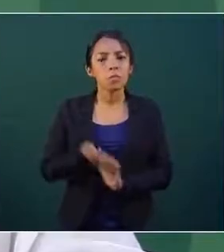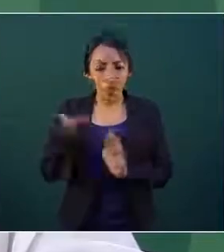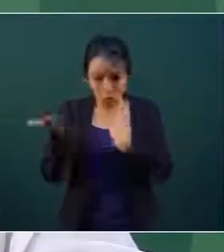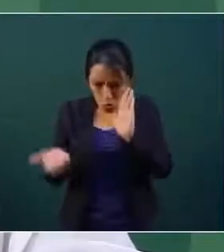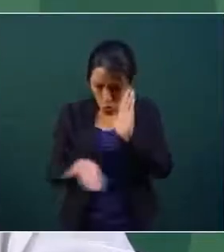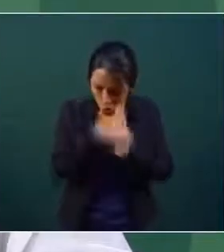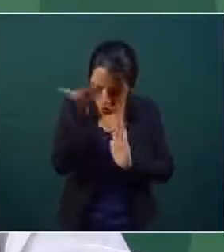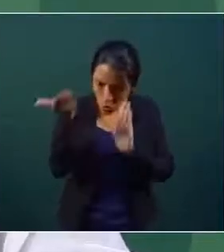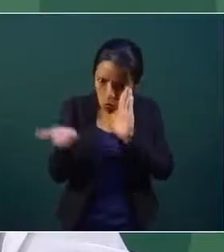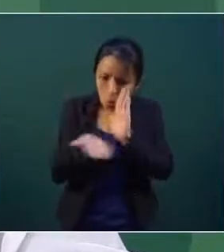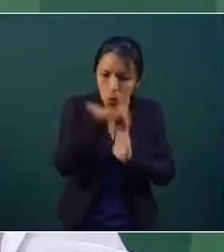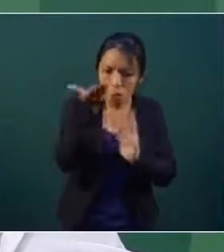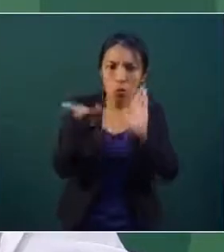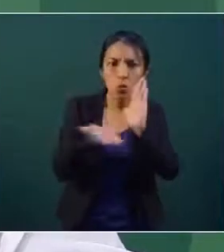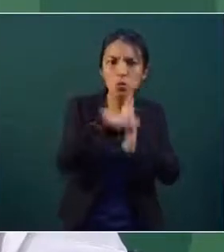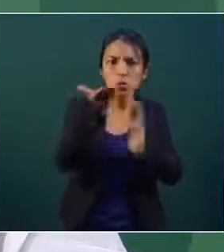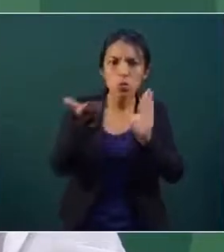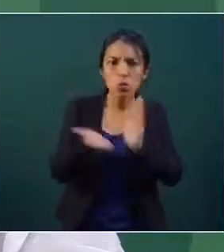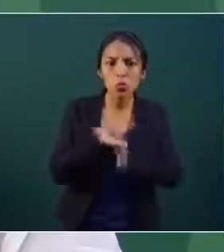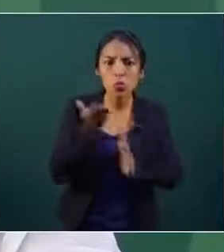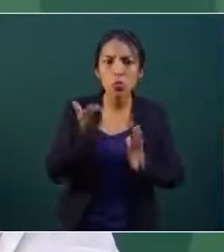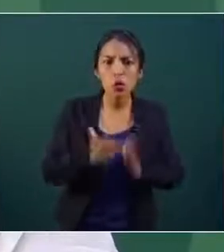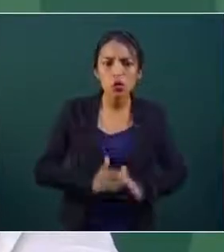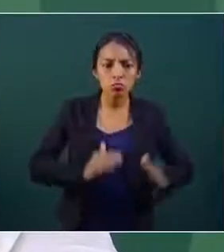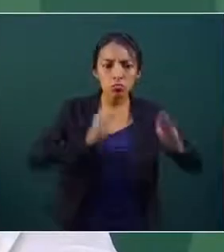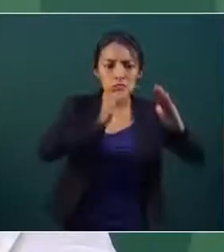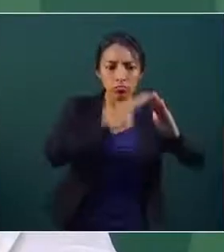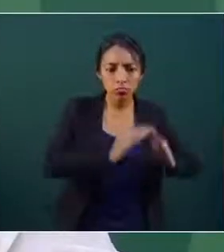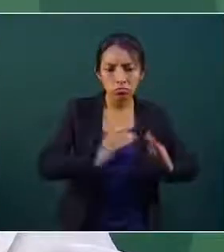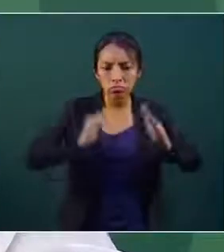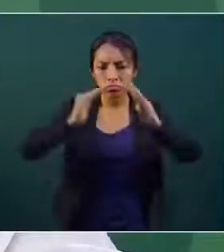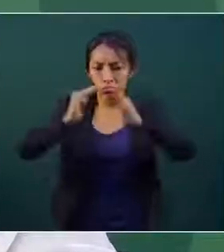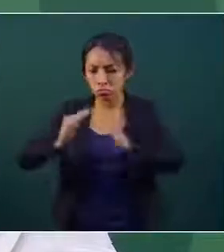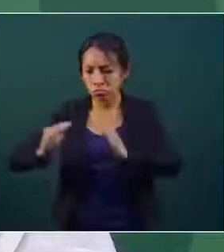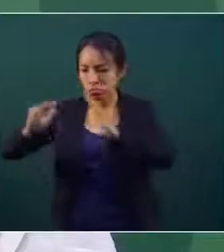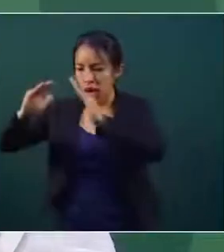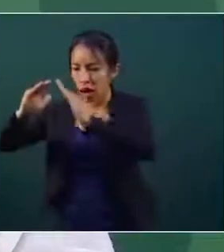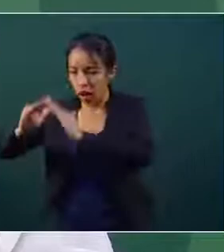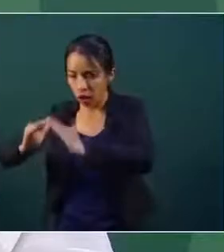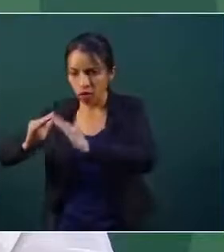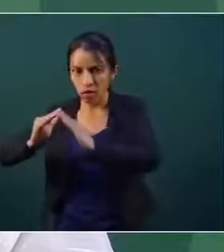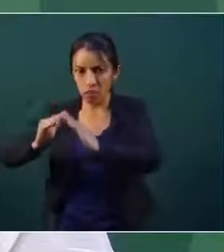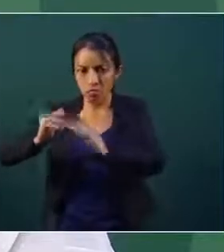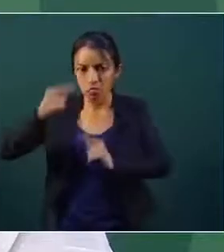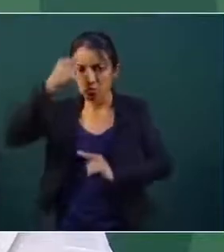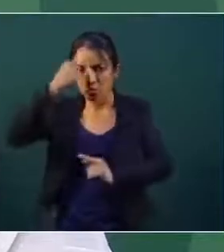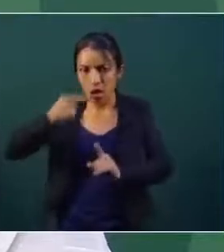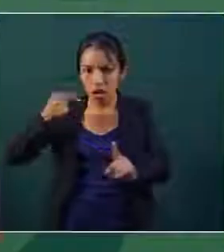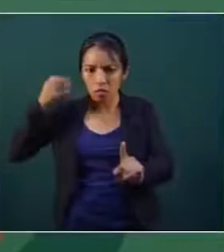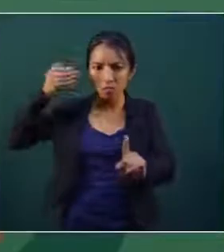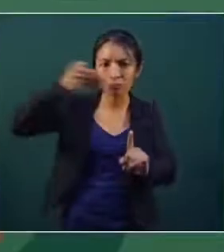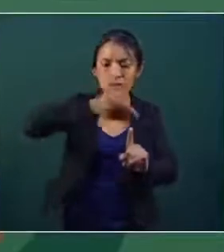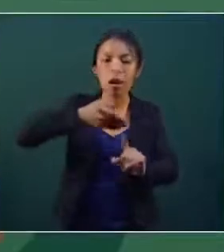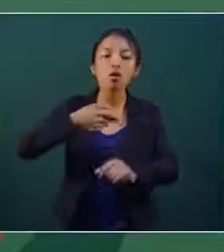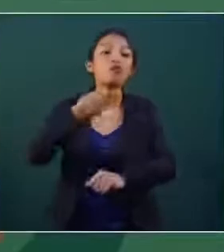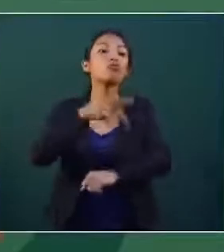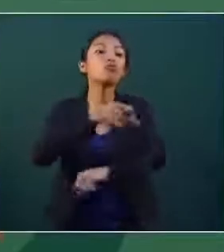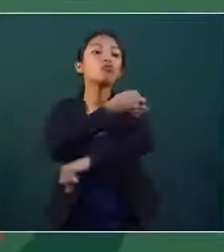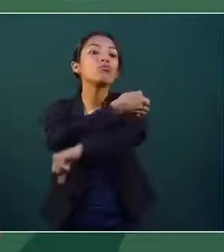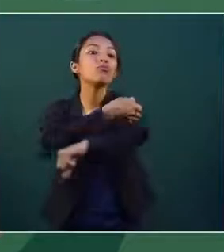unidades habitacionales para las familias de